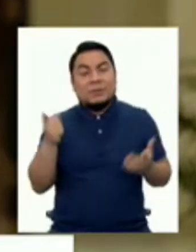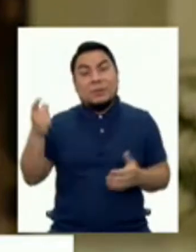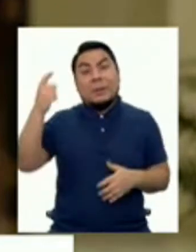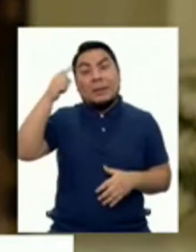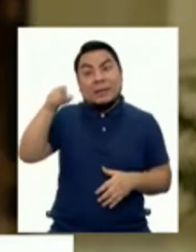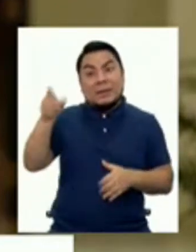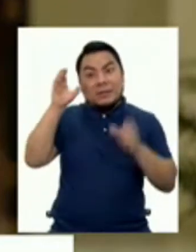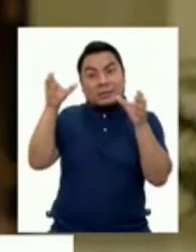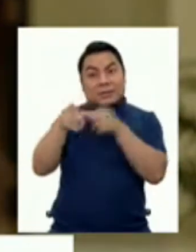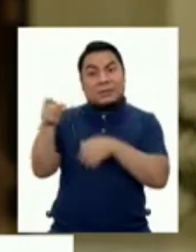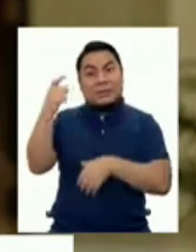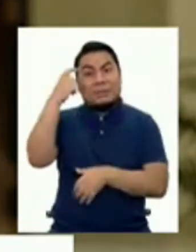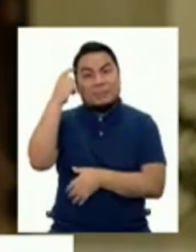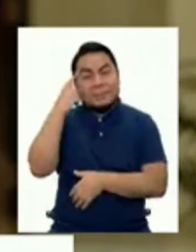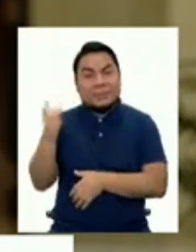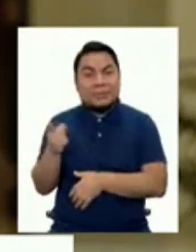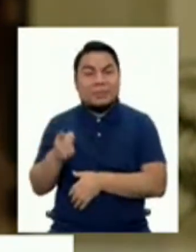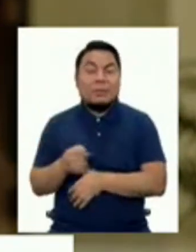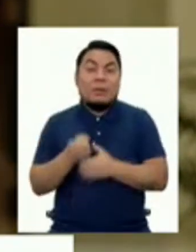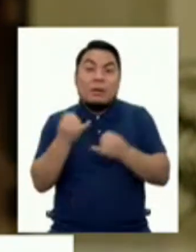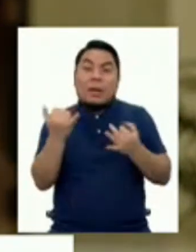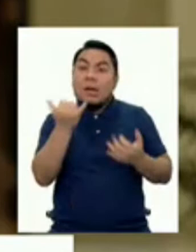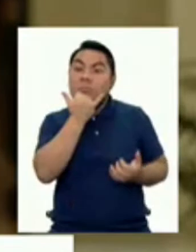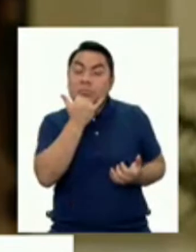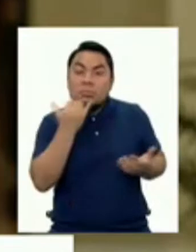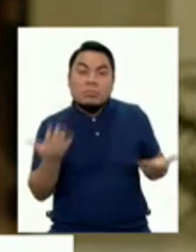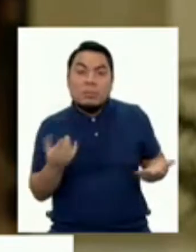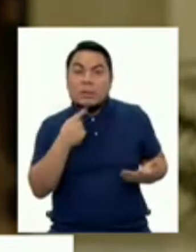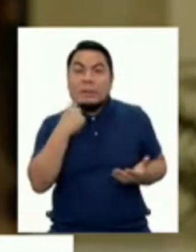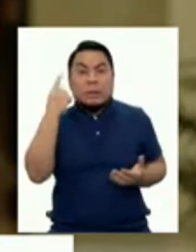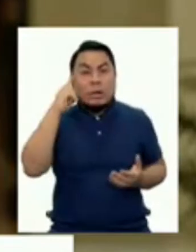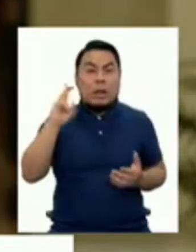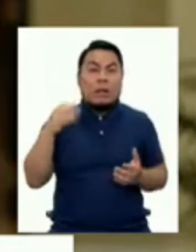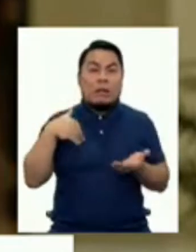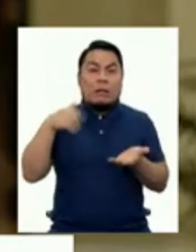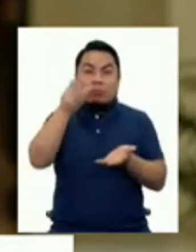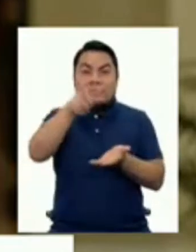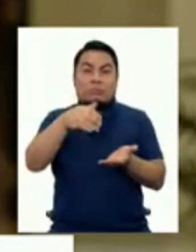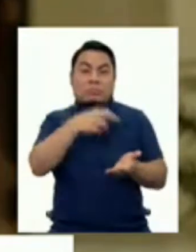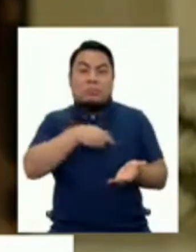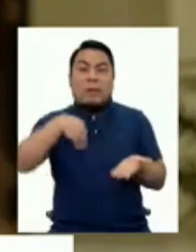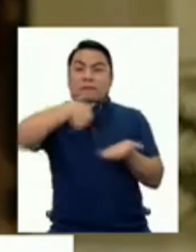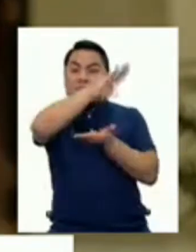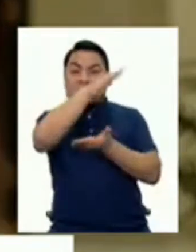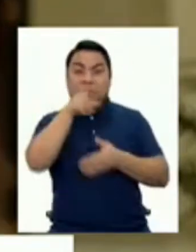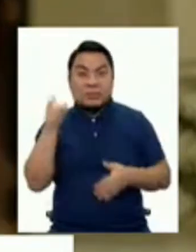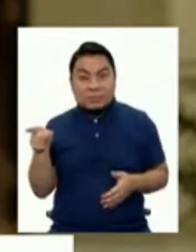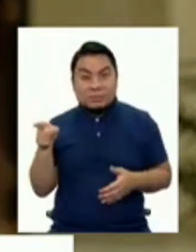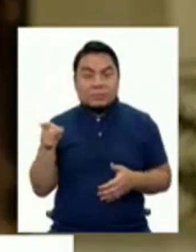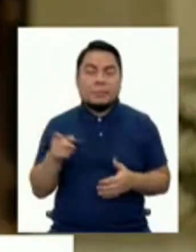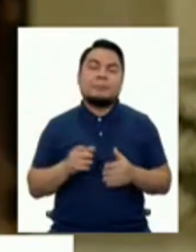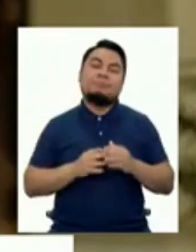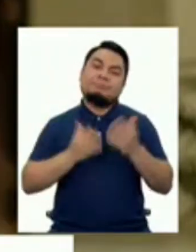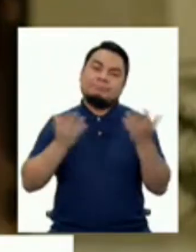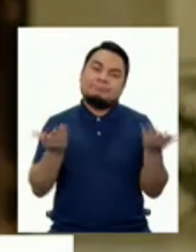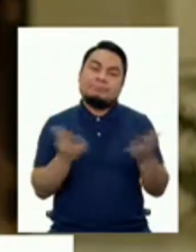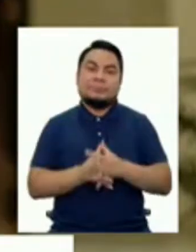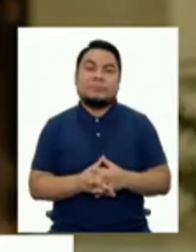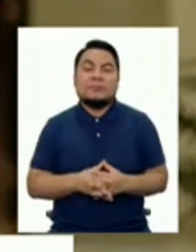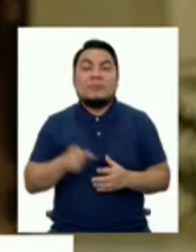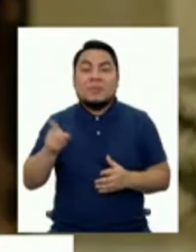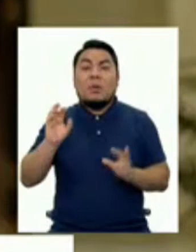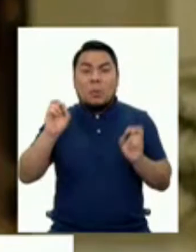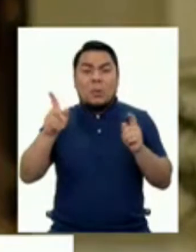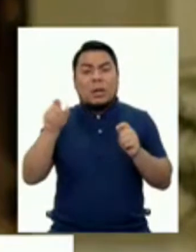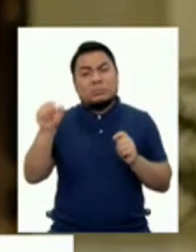consideran que hay alguna falta, algún error y esto genera una interpelación, es una figura